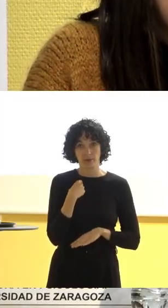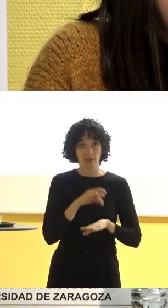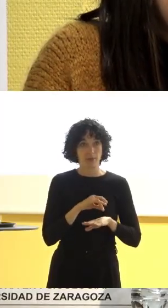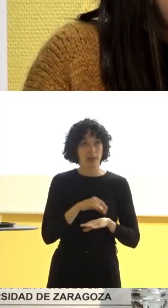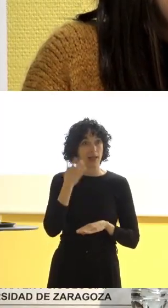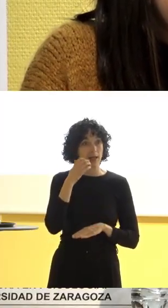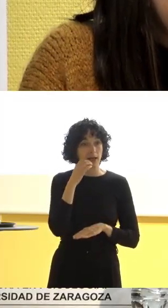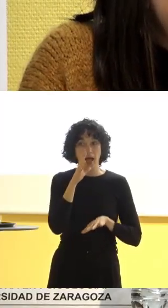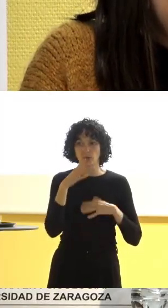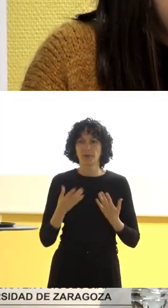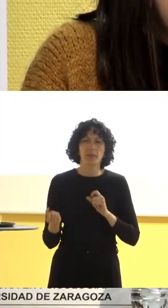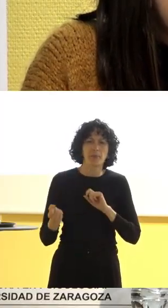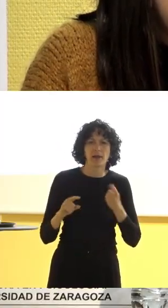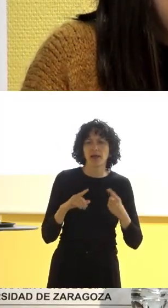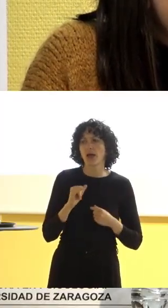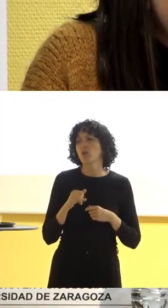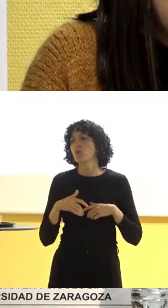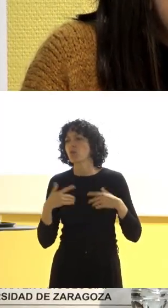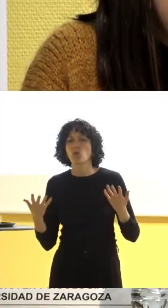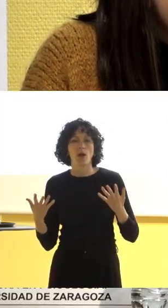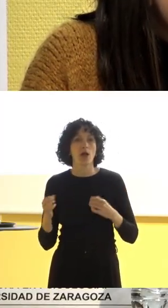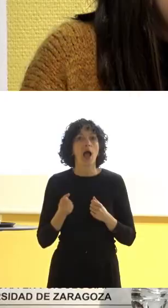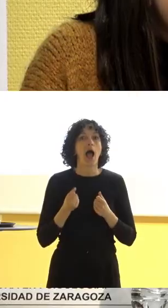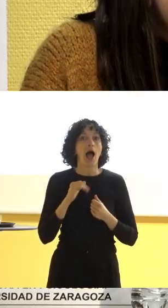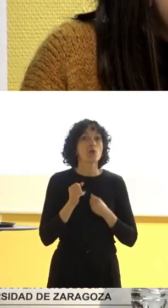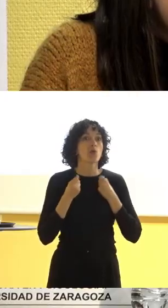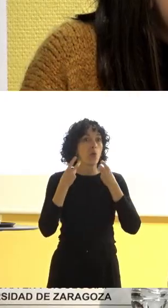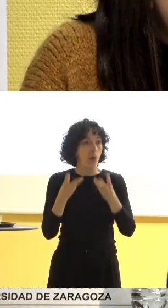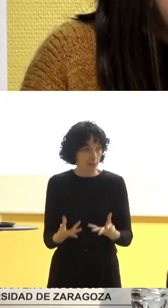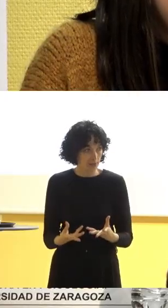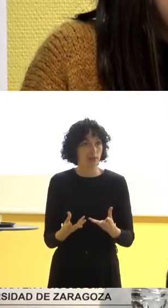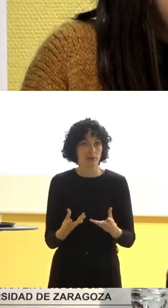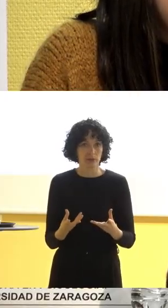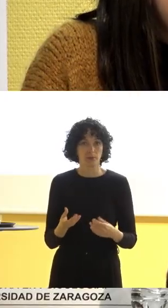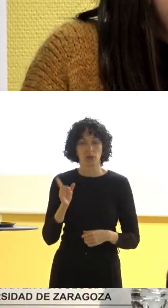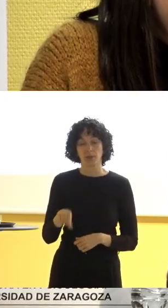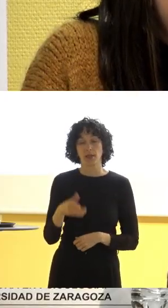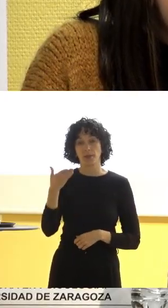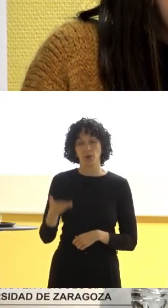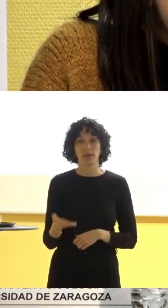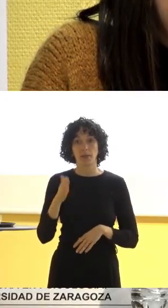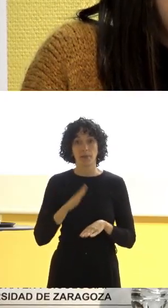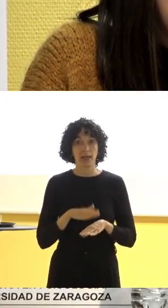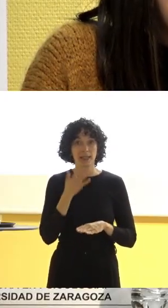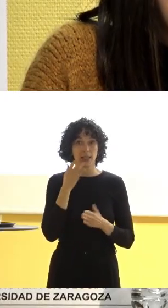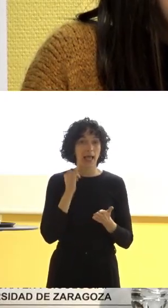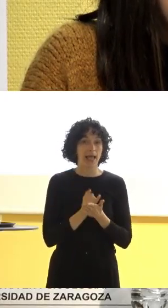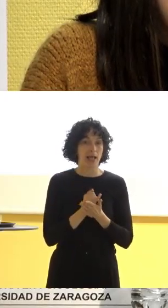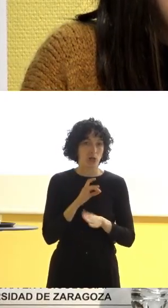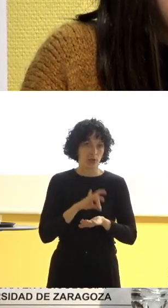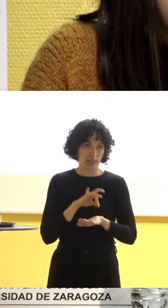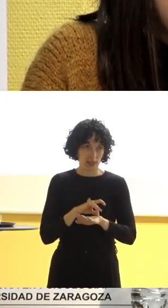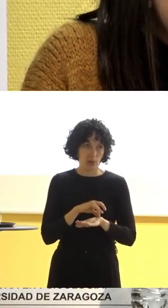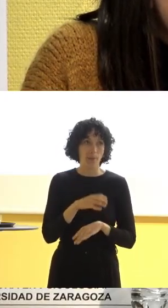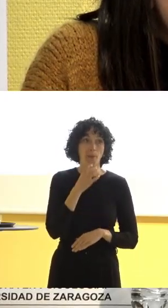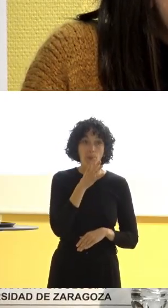padecen actualmente, qué número hay, y también es importante, por ejemplo, para ensayos clínicos, ¿no?